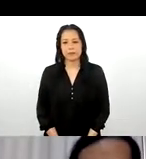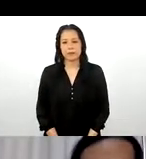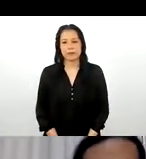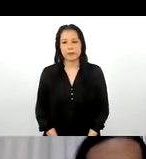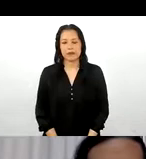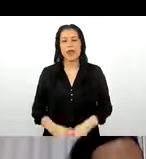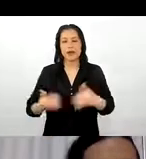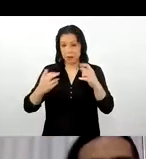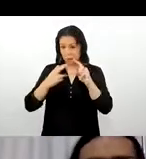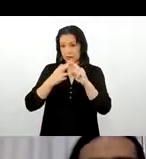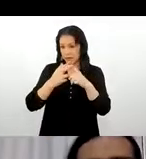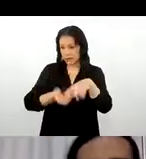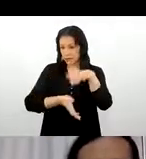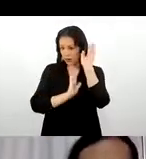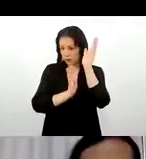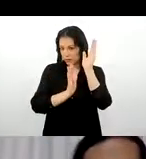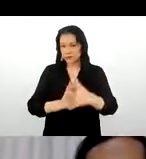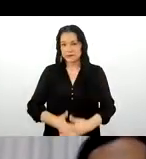Vamos a empezar.